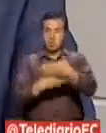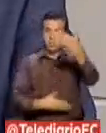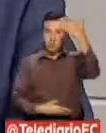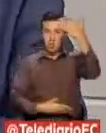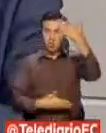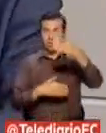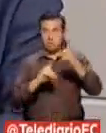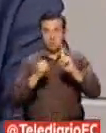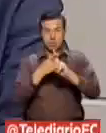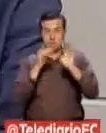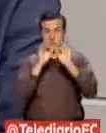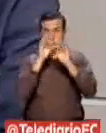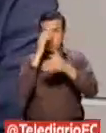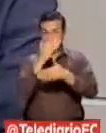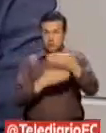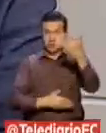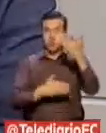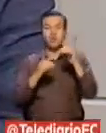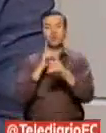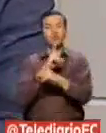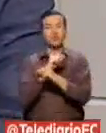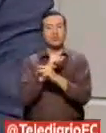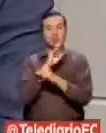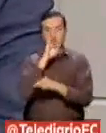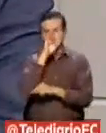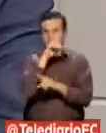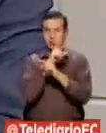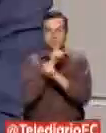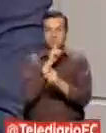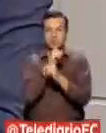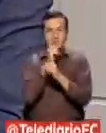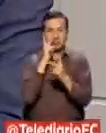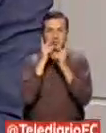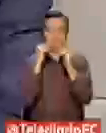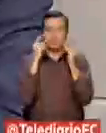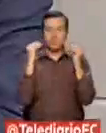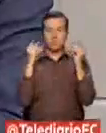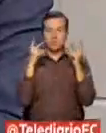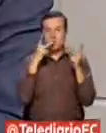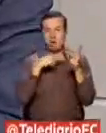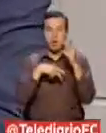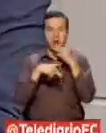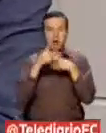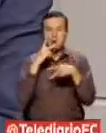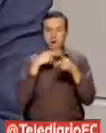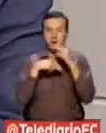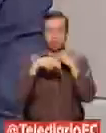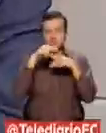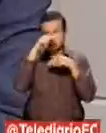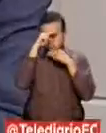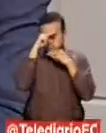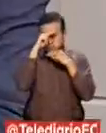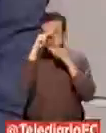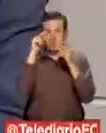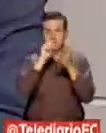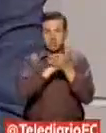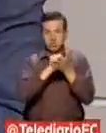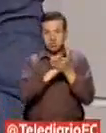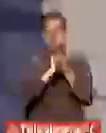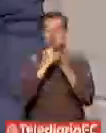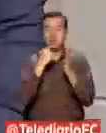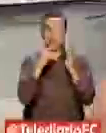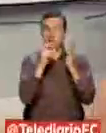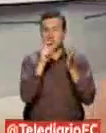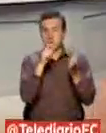realidad no existe. A ver, si vamos al Twitter, cada vez es más frecuente encontrarse un espacio vacío de una noticia borrada con un letrero,